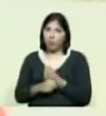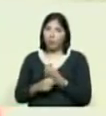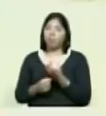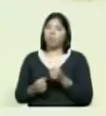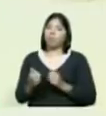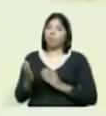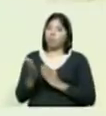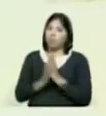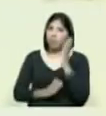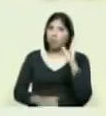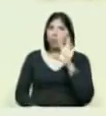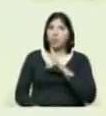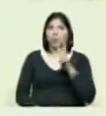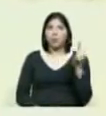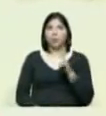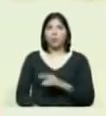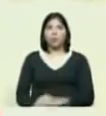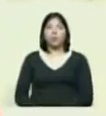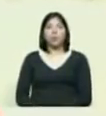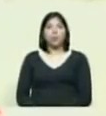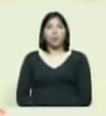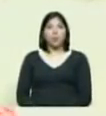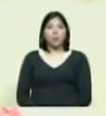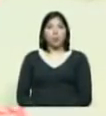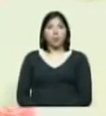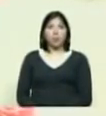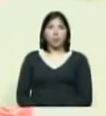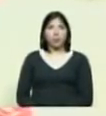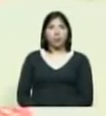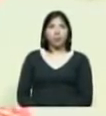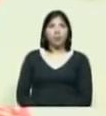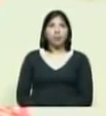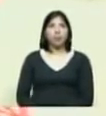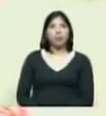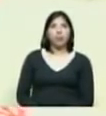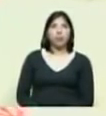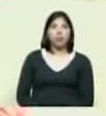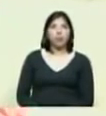aportar a esta hora de la mañana y con ella retornamos el pase al estudio de Venezolana de Televisión. Adelante.